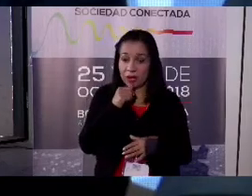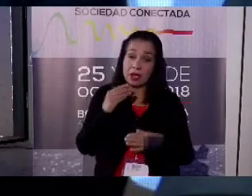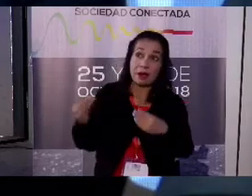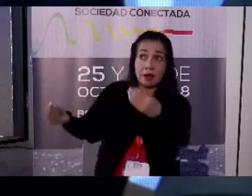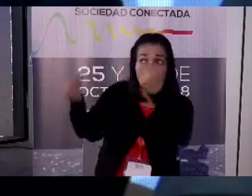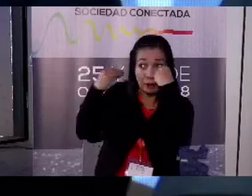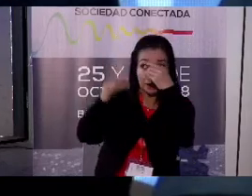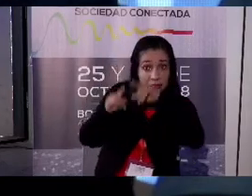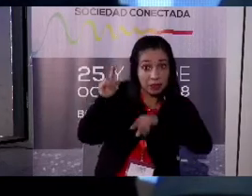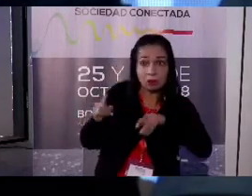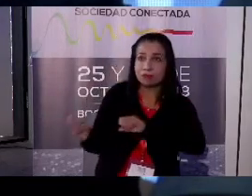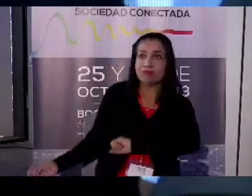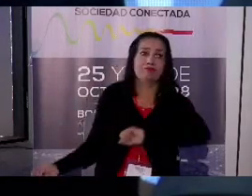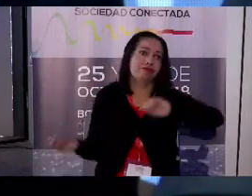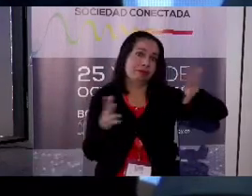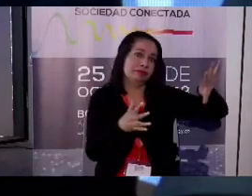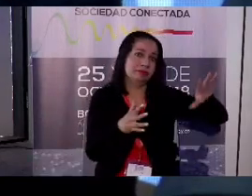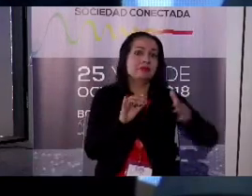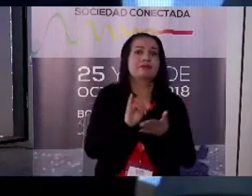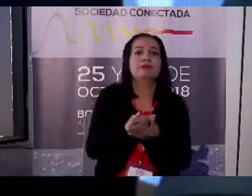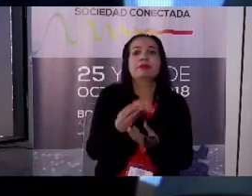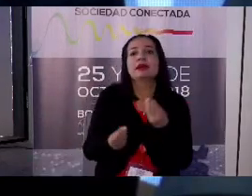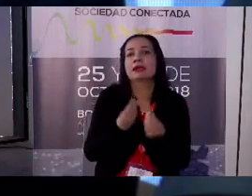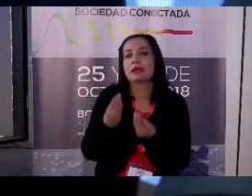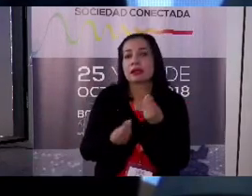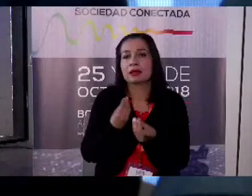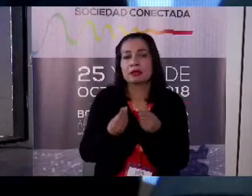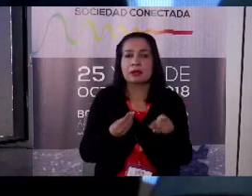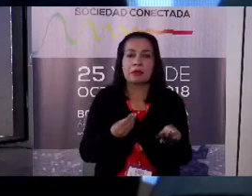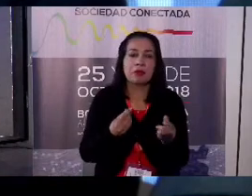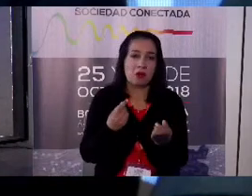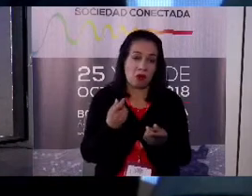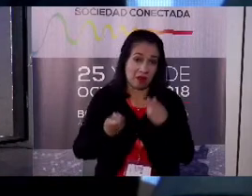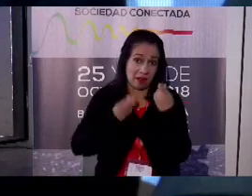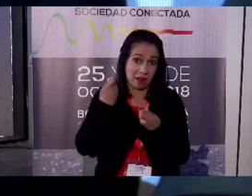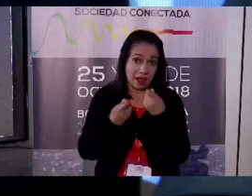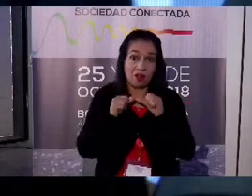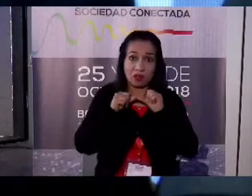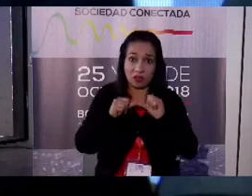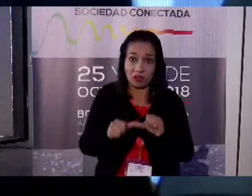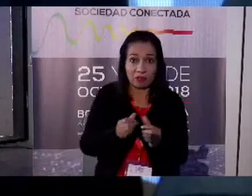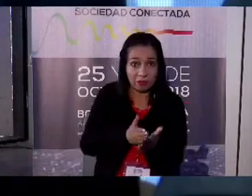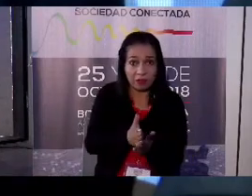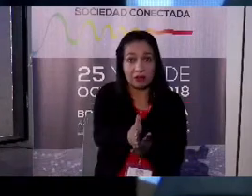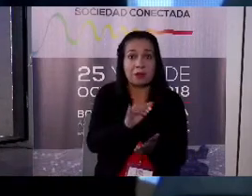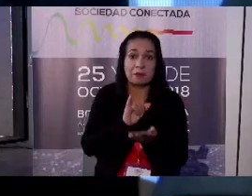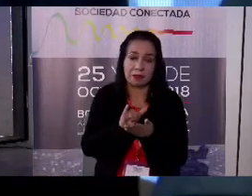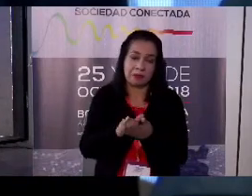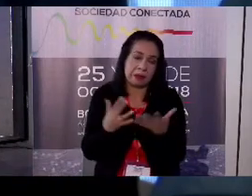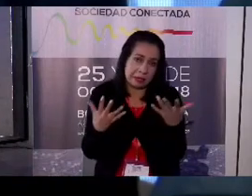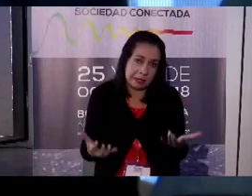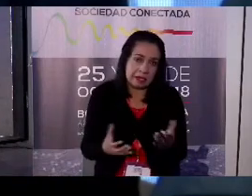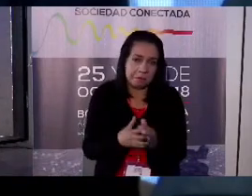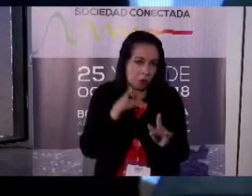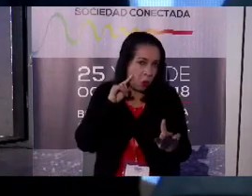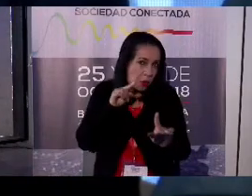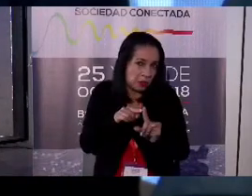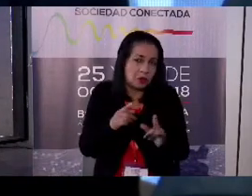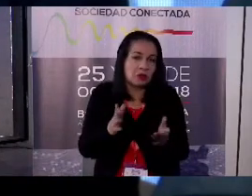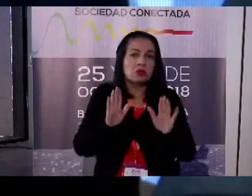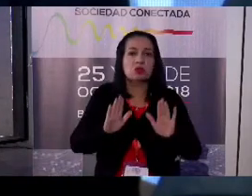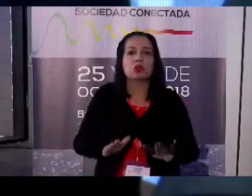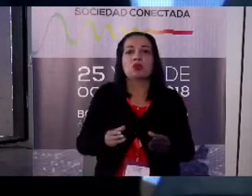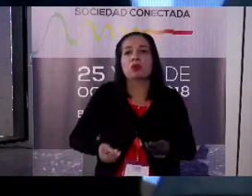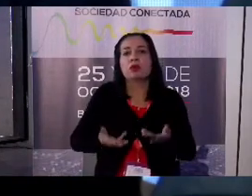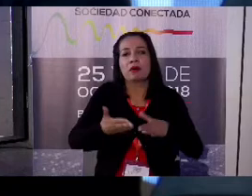tema es este Cómo hacer para generarle el negocio para que se quede esto tatado también con todo lo que está lo que